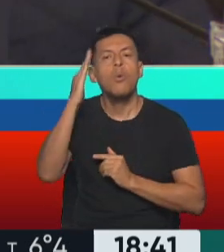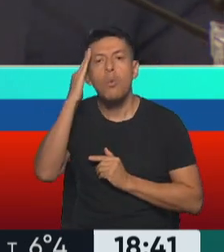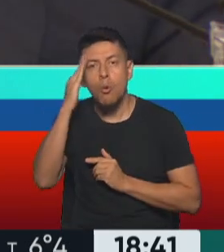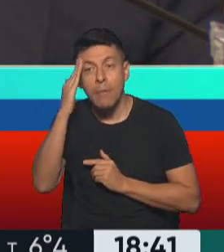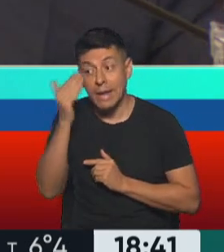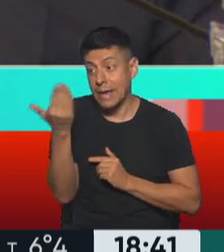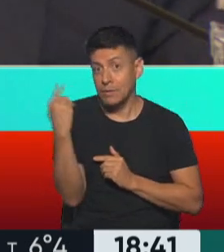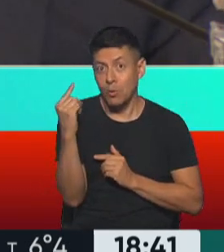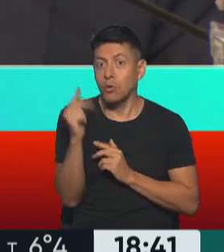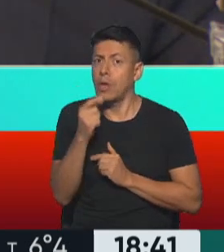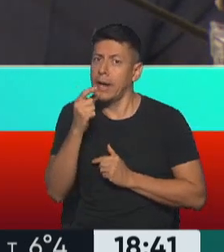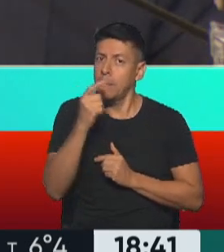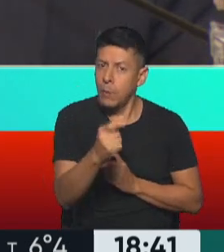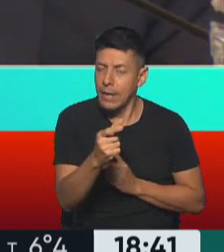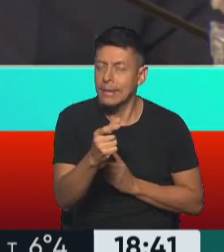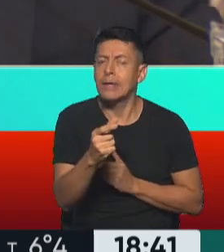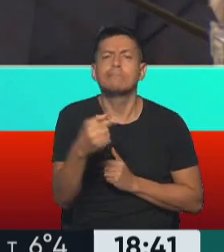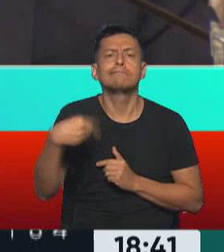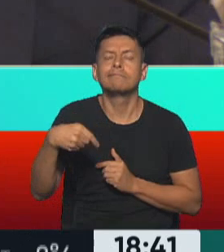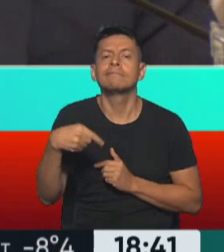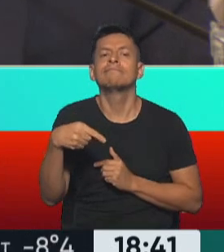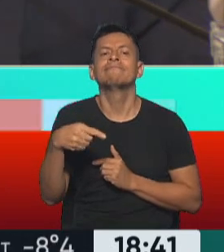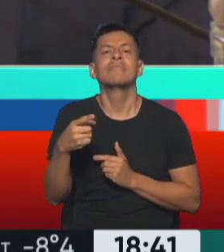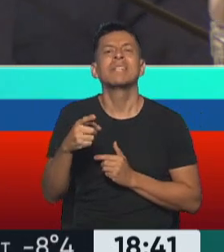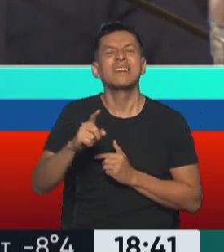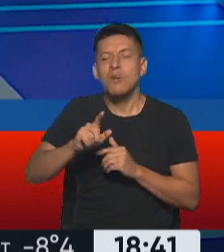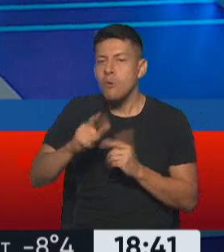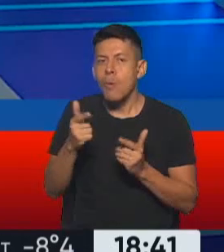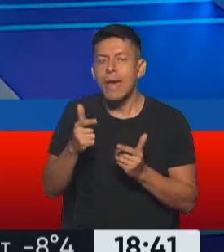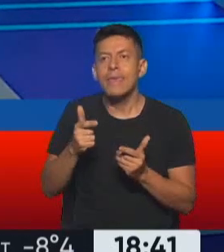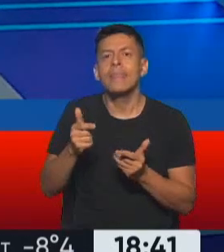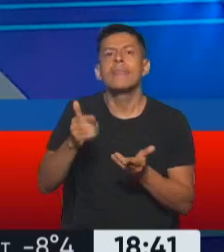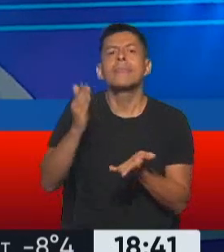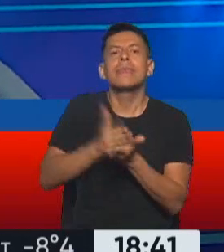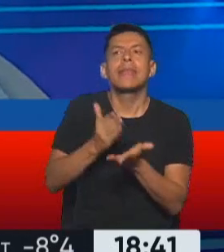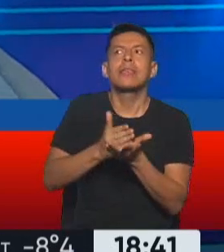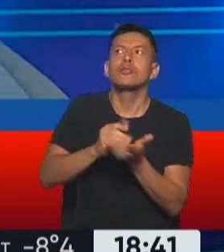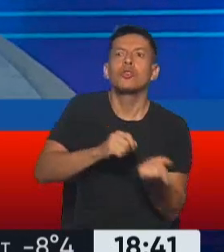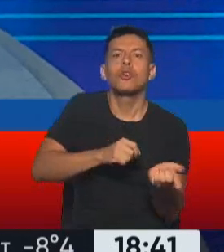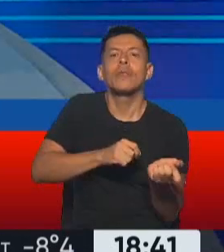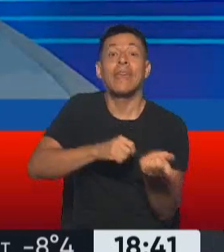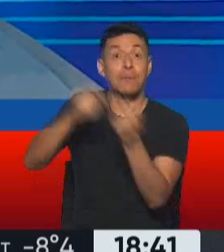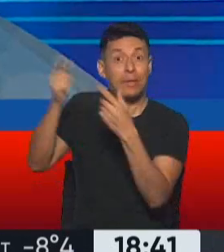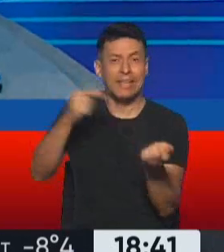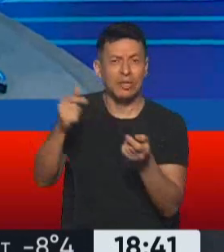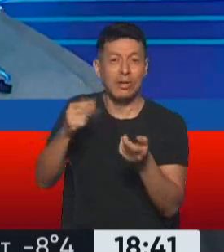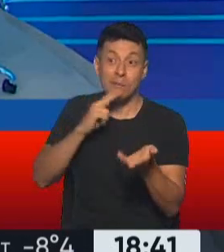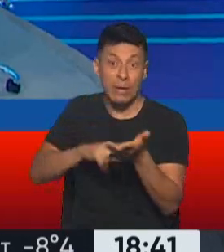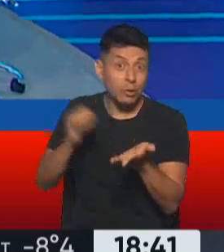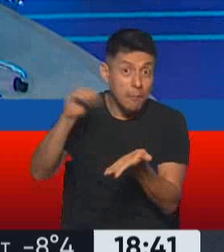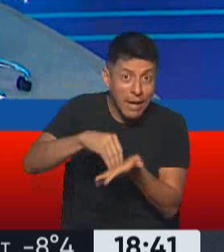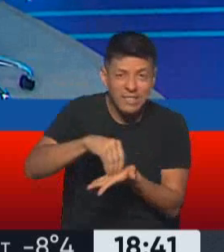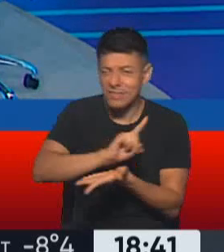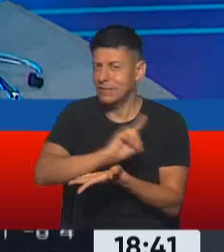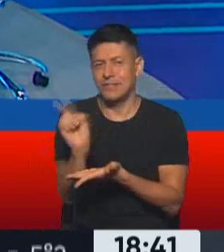hace minutos, y dijo: no se está contemplando un aumento de los derechos de exportación de los granos. Por ahora esa es la respuesta, pero lo cierto es